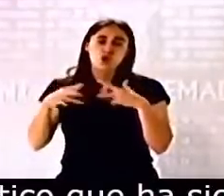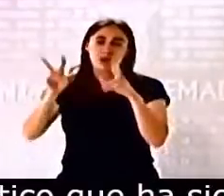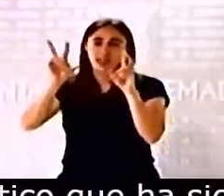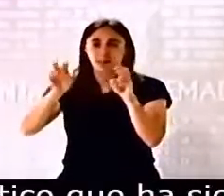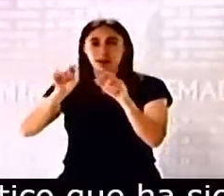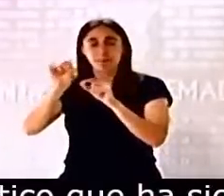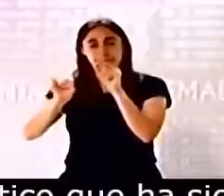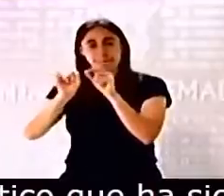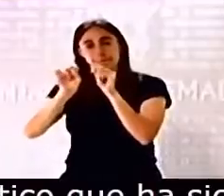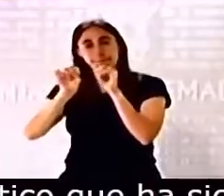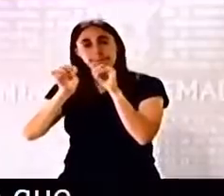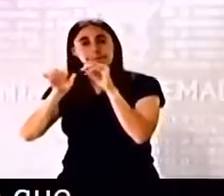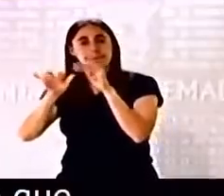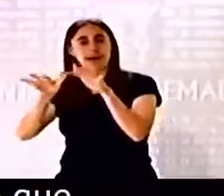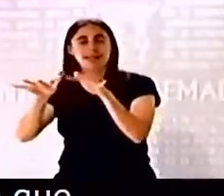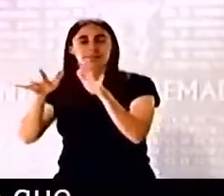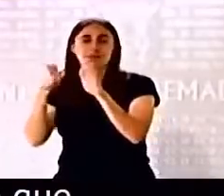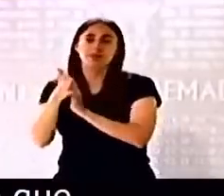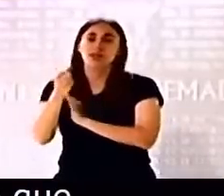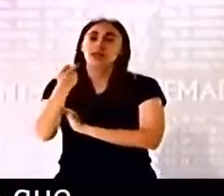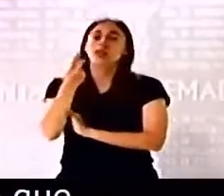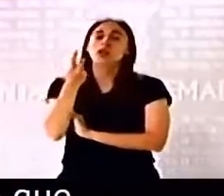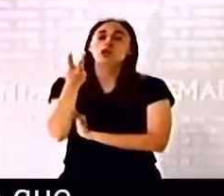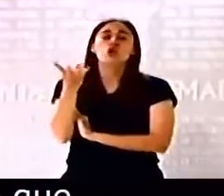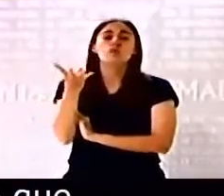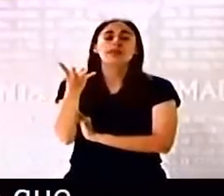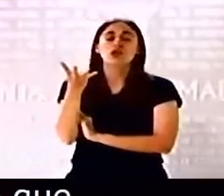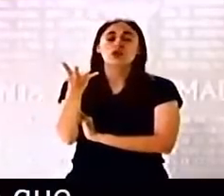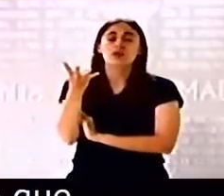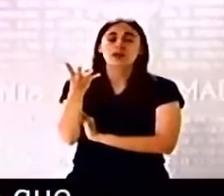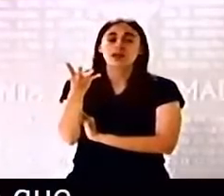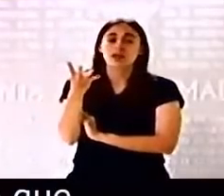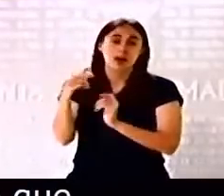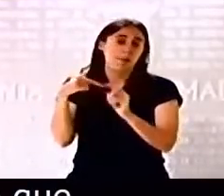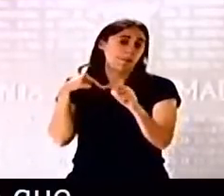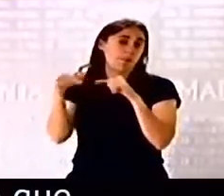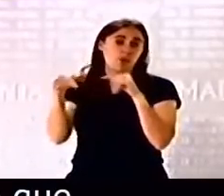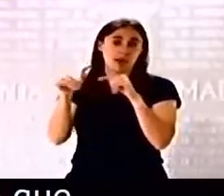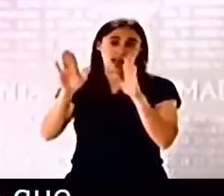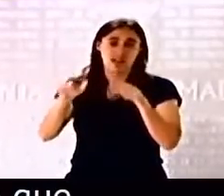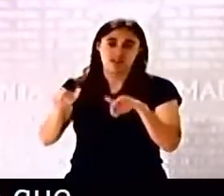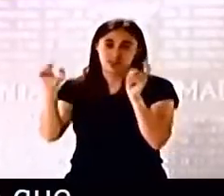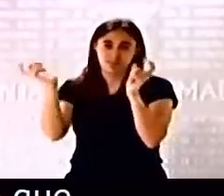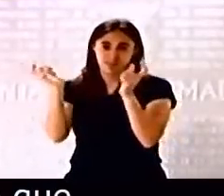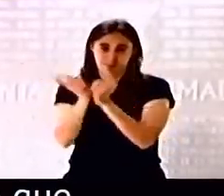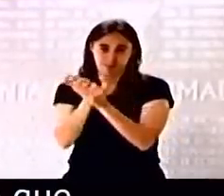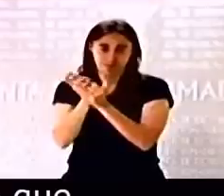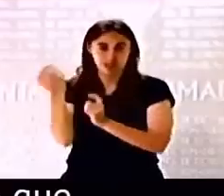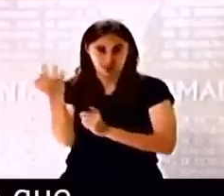hemos tenido que reducir las cifras de movilidad.